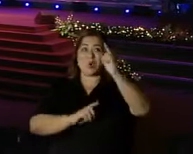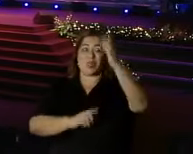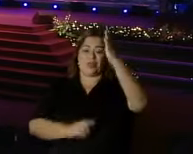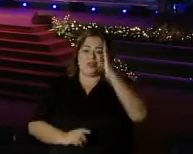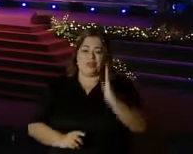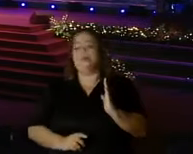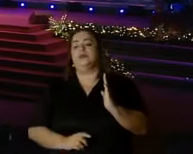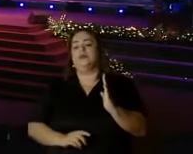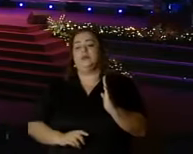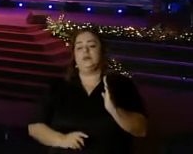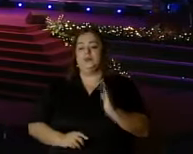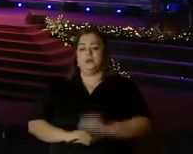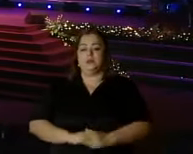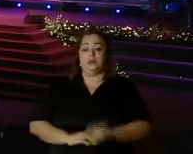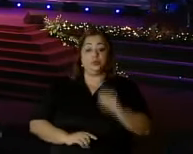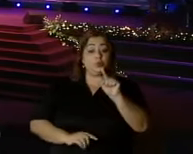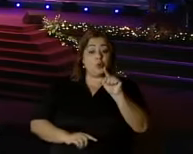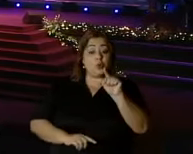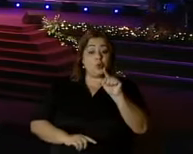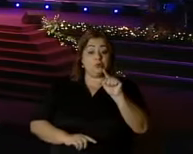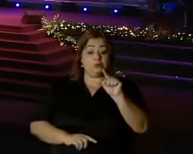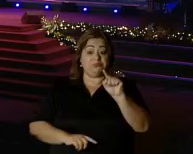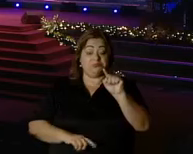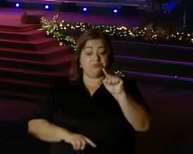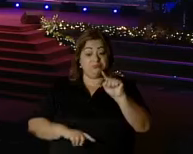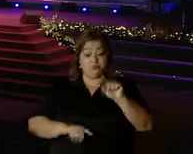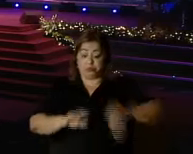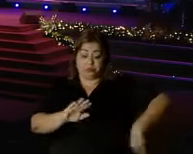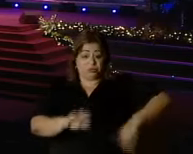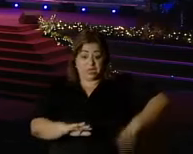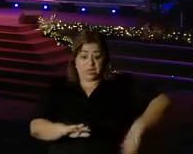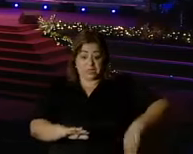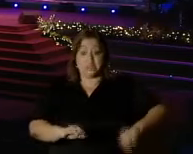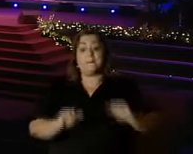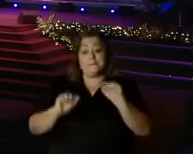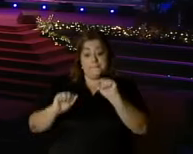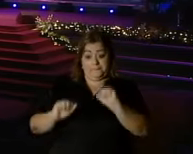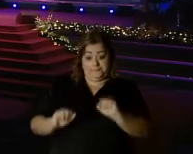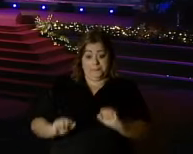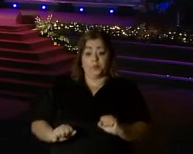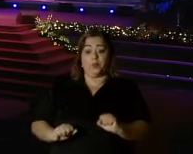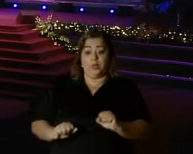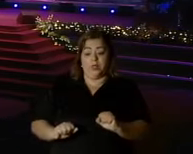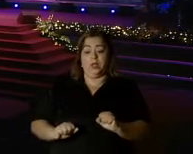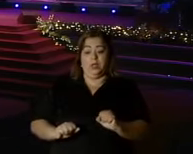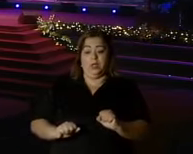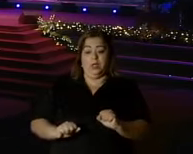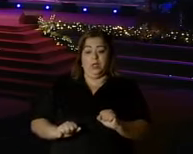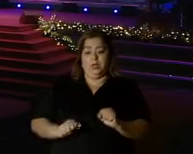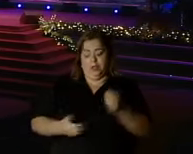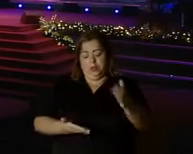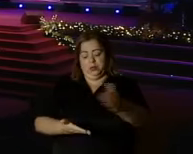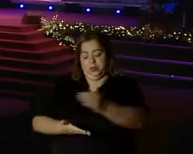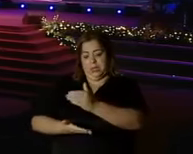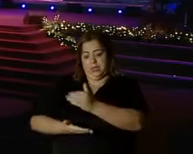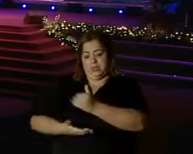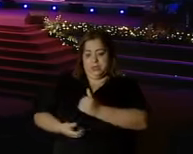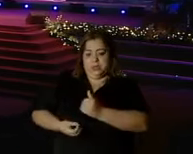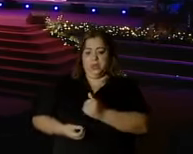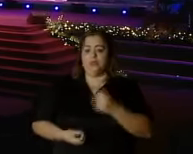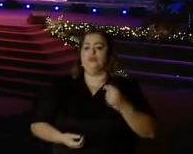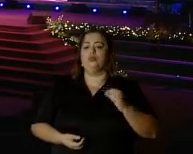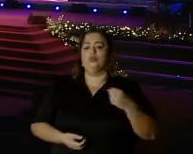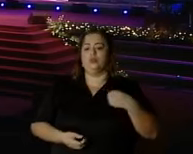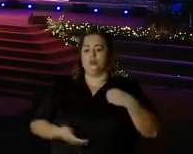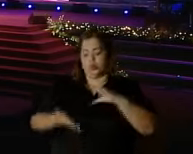Pero para el que no pudo venir, nunca es tarde si la bendición está buena. Así que mire, hermano, llévese hoy su sobre